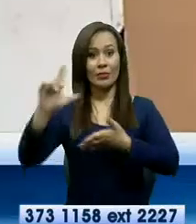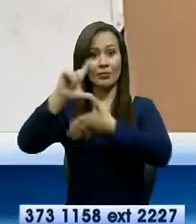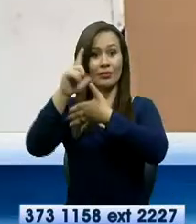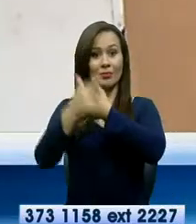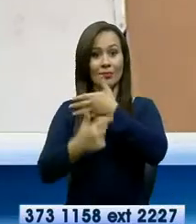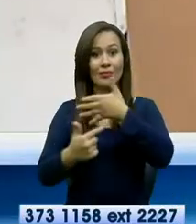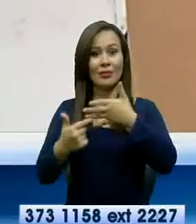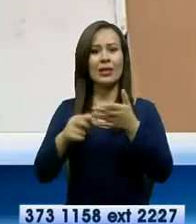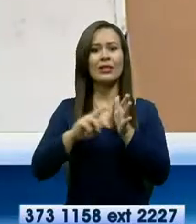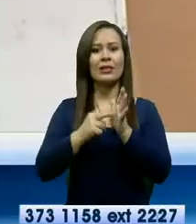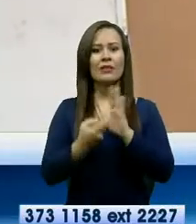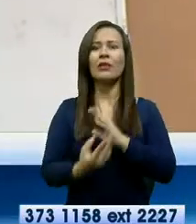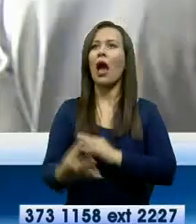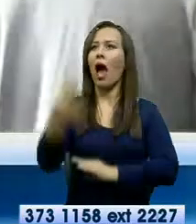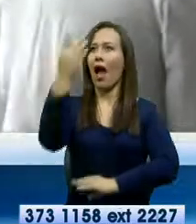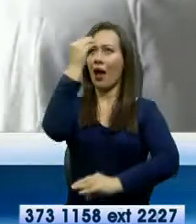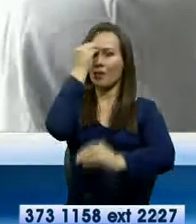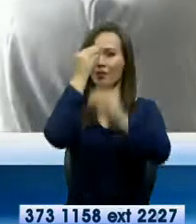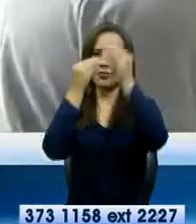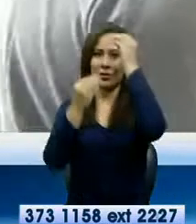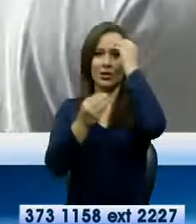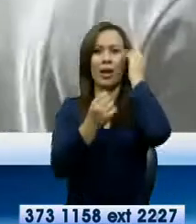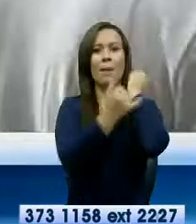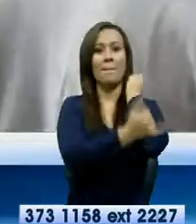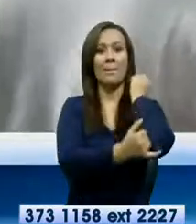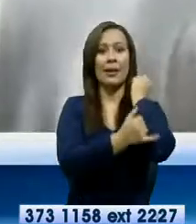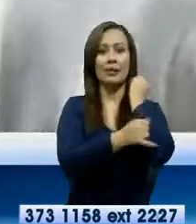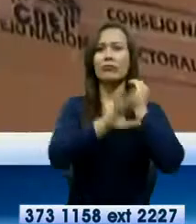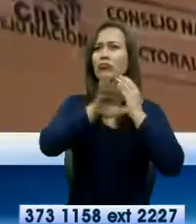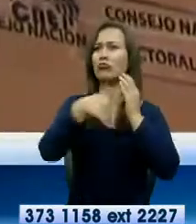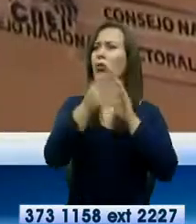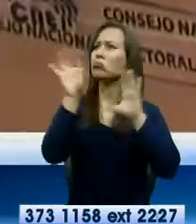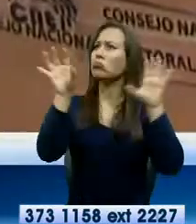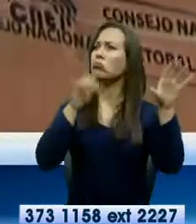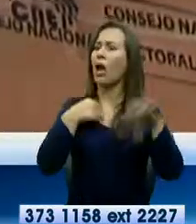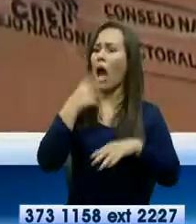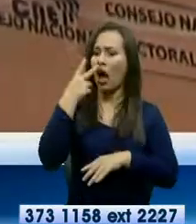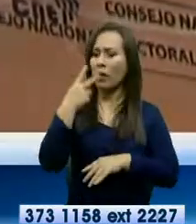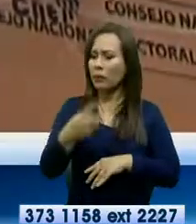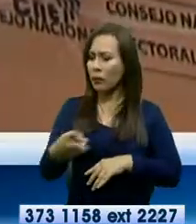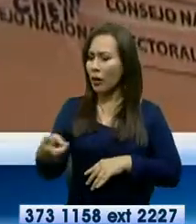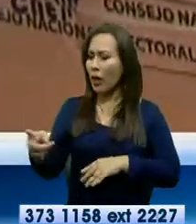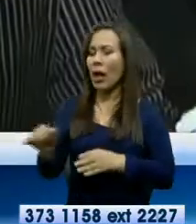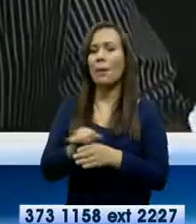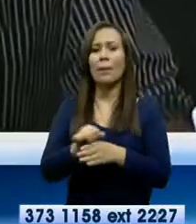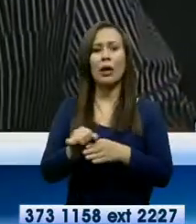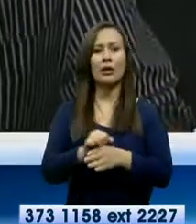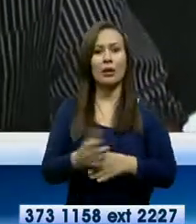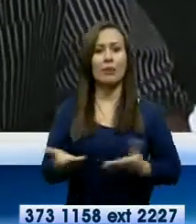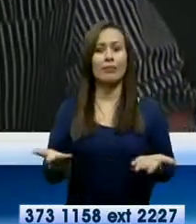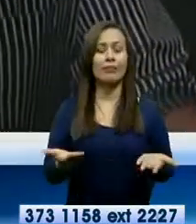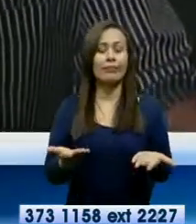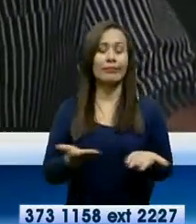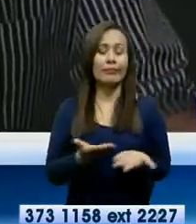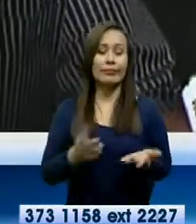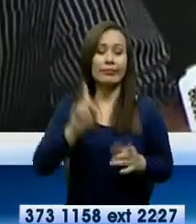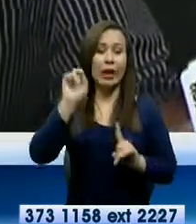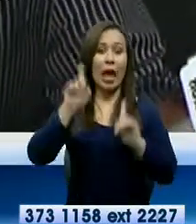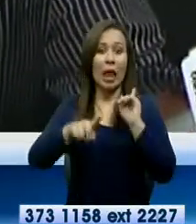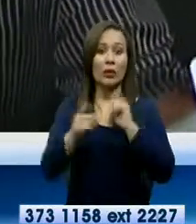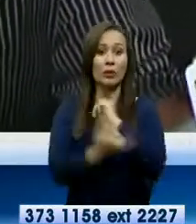sirven como retroalimentación entre países para mejorar el ejercicio democrático. Hay países donde, por